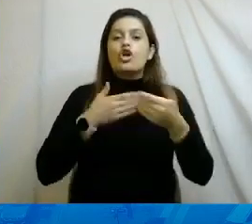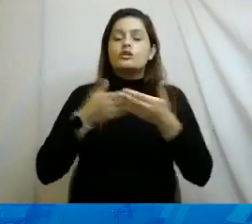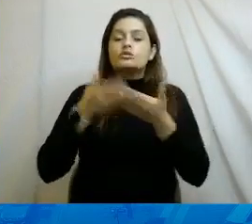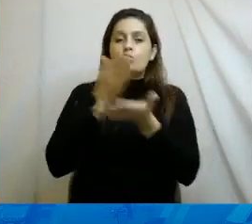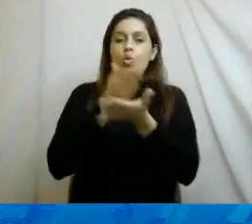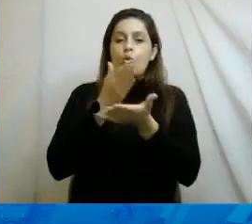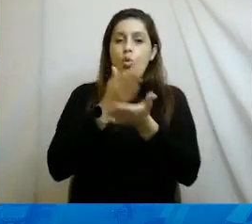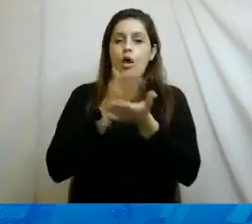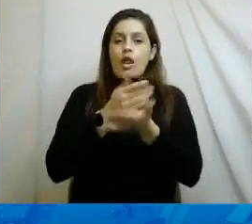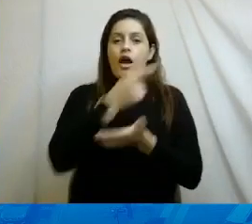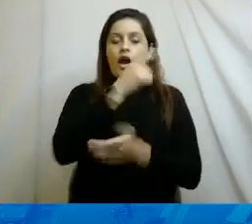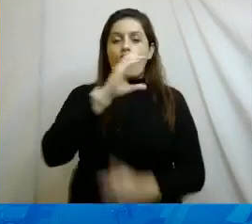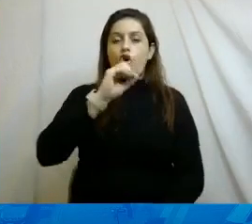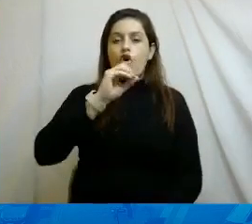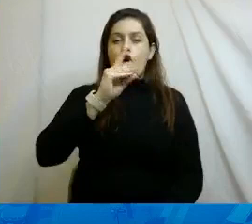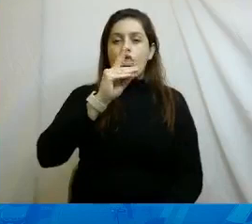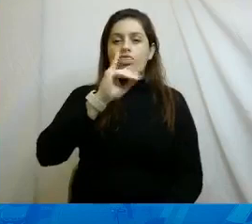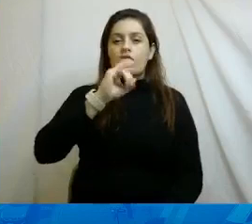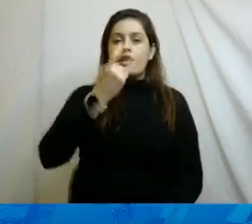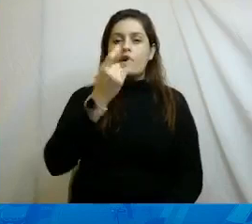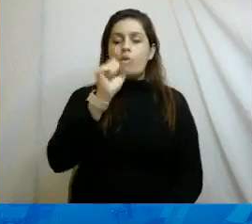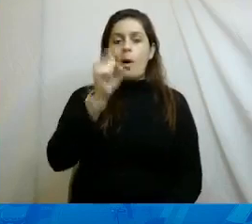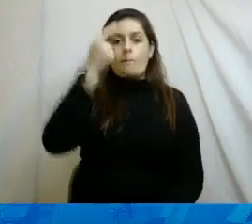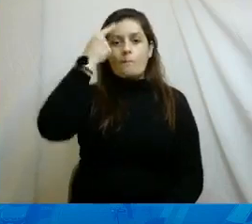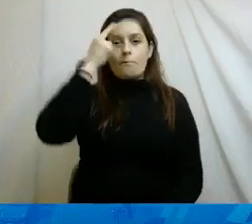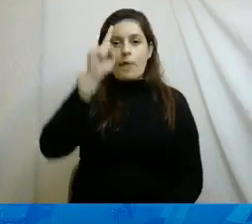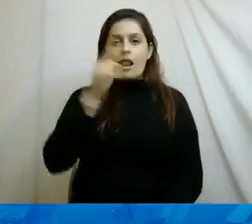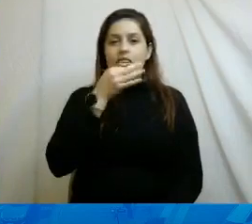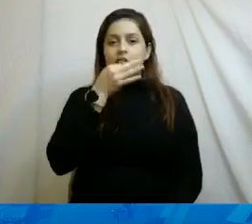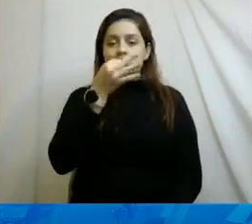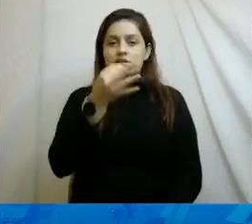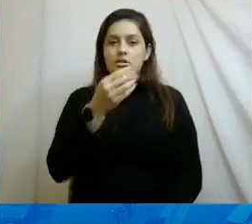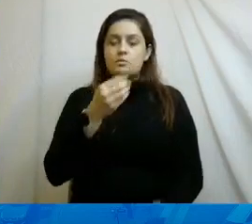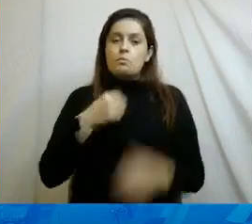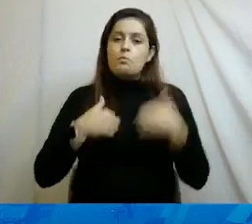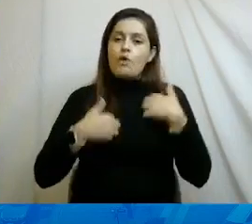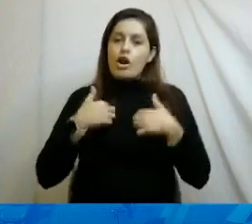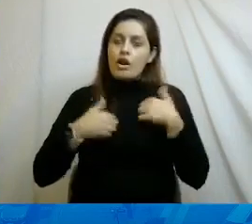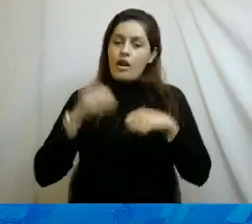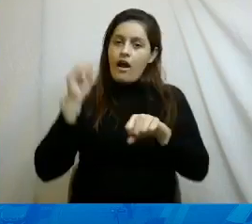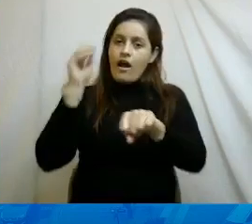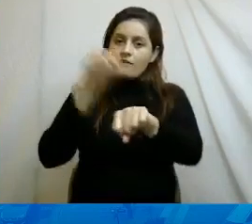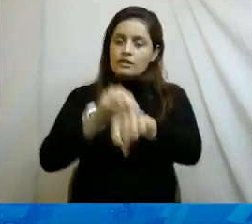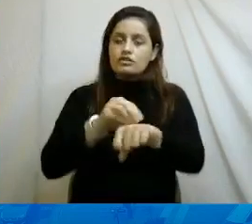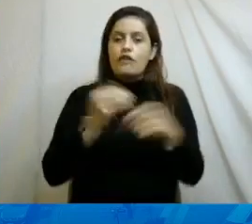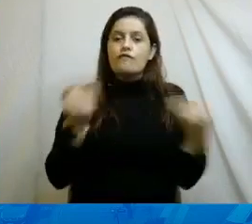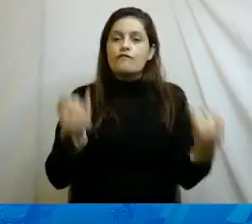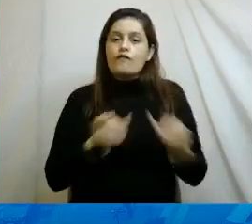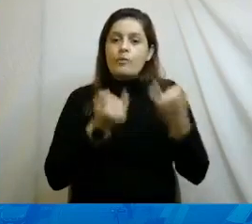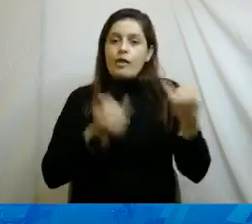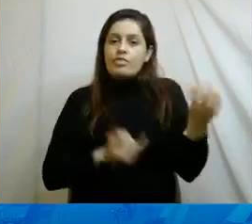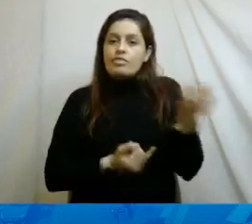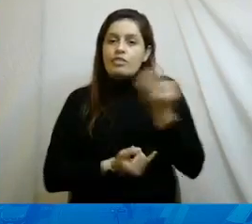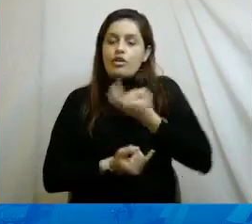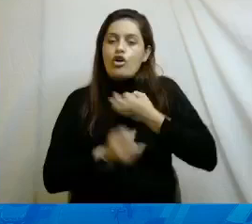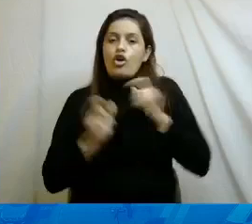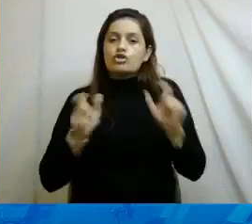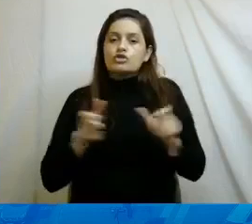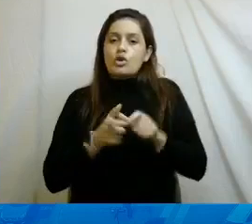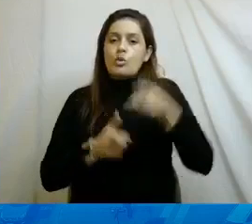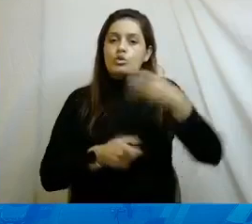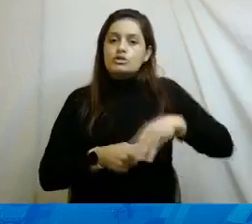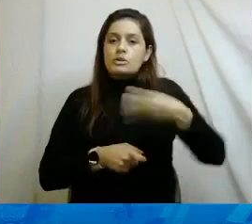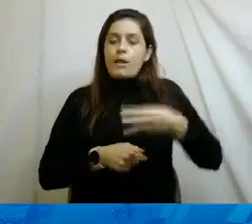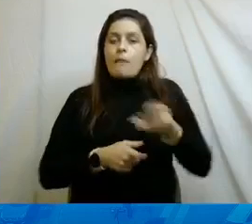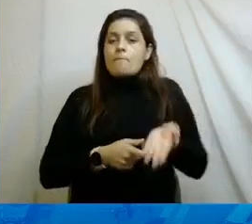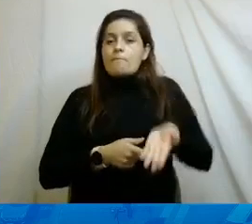Escuela Claudio Rao de Codigua con la finalidad de presentarles nuestra molestia por la información emitida en el consejo municipal